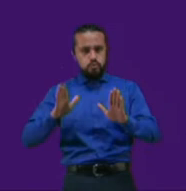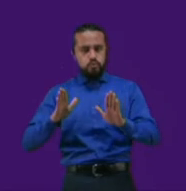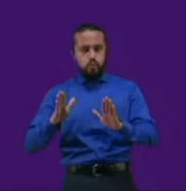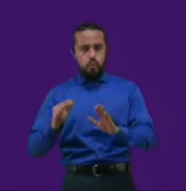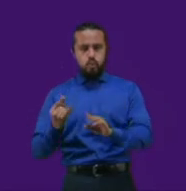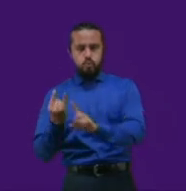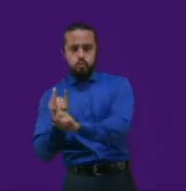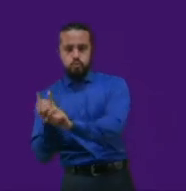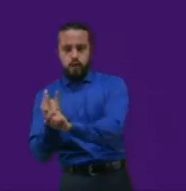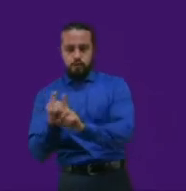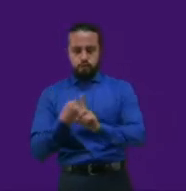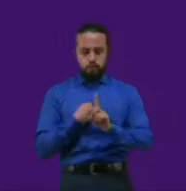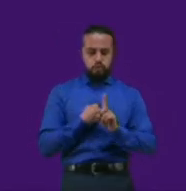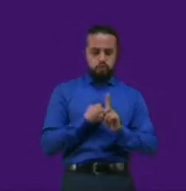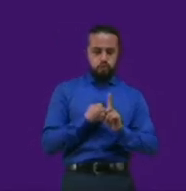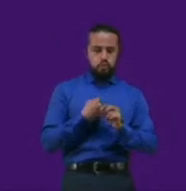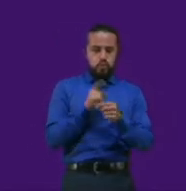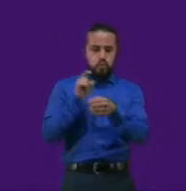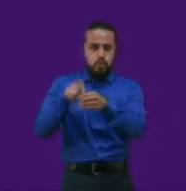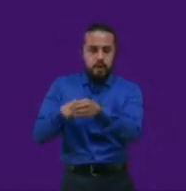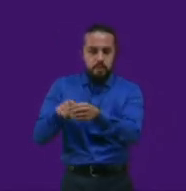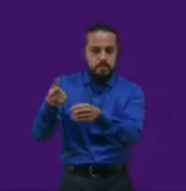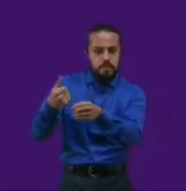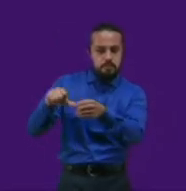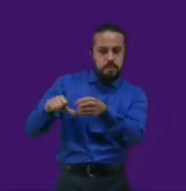veces del usuario para poder decir esto sí, esto no.